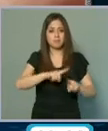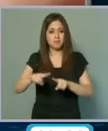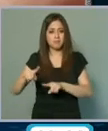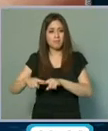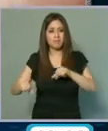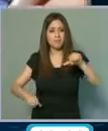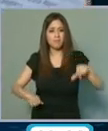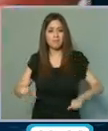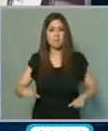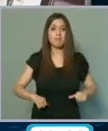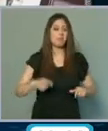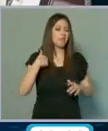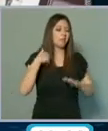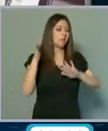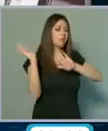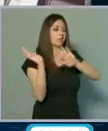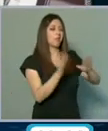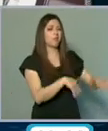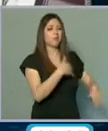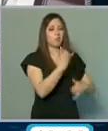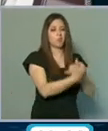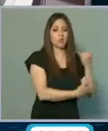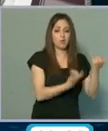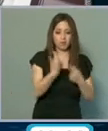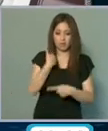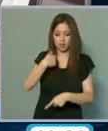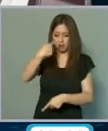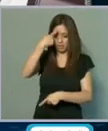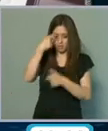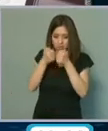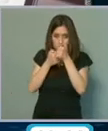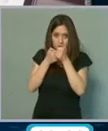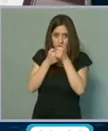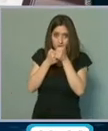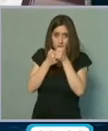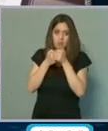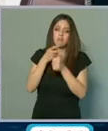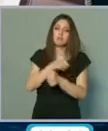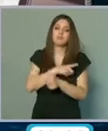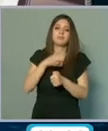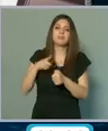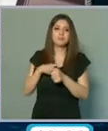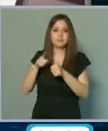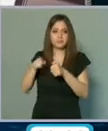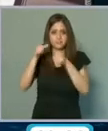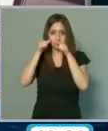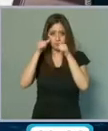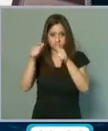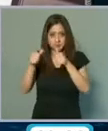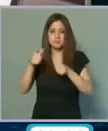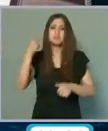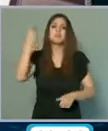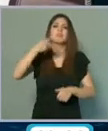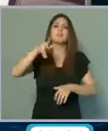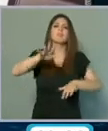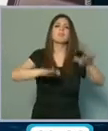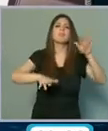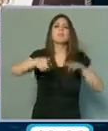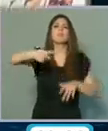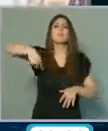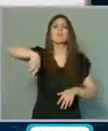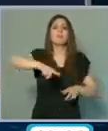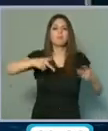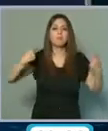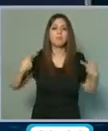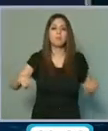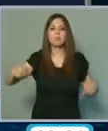al juego, por estar y dejar sus actividades cotidianas, hay que poner la atención. Pero lo que sucede mucho, y es que lo vemos, no nada más ya la